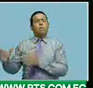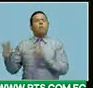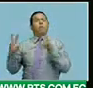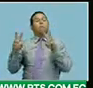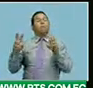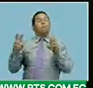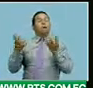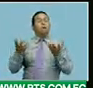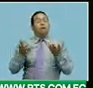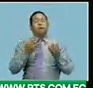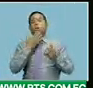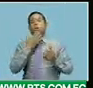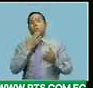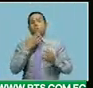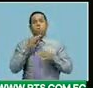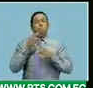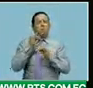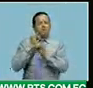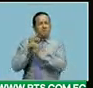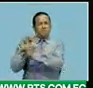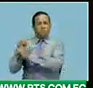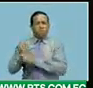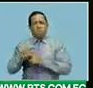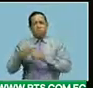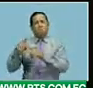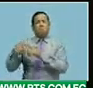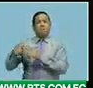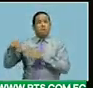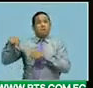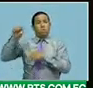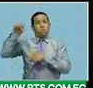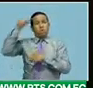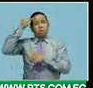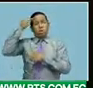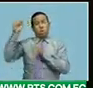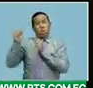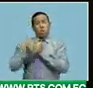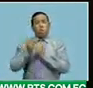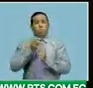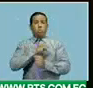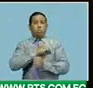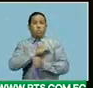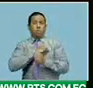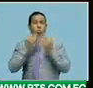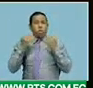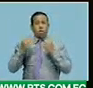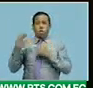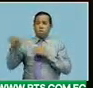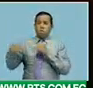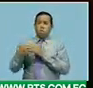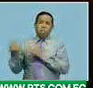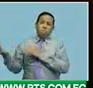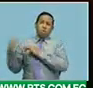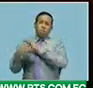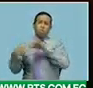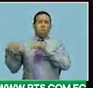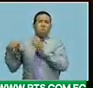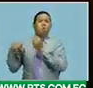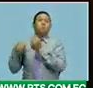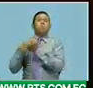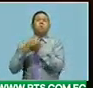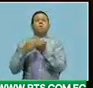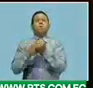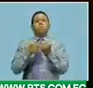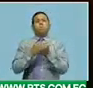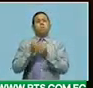unificado todas las entidades de respuesta del Estado en conjunto con el municipio de Guayaquil para poder atender la emergencia de mejor